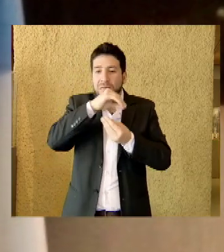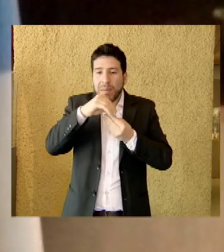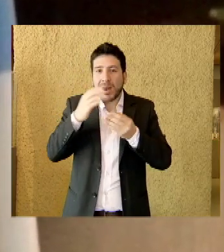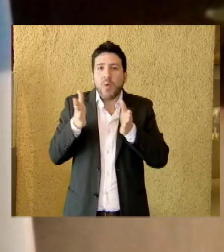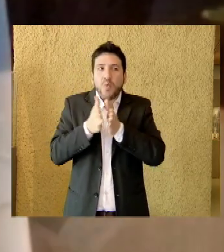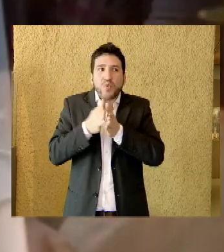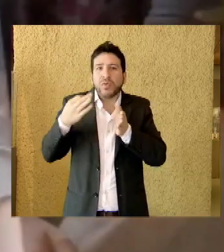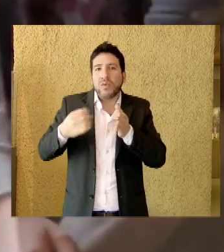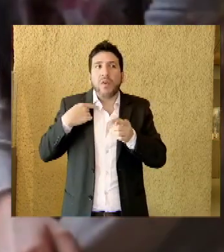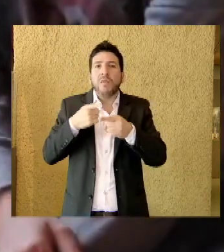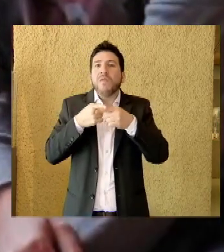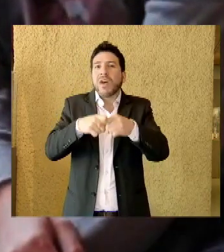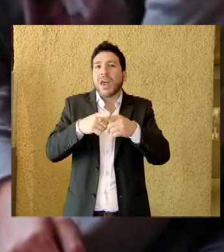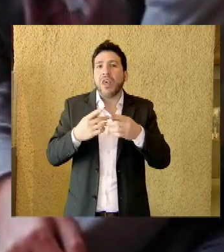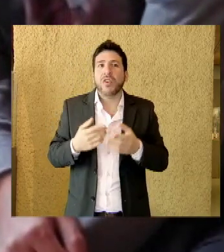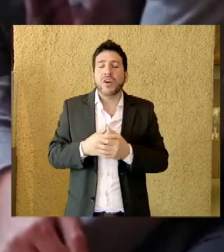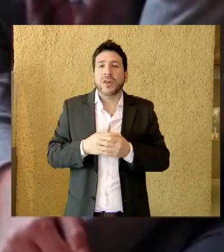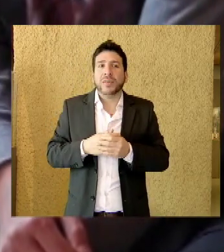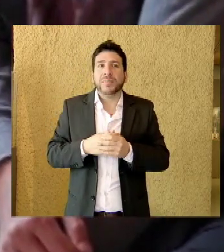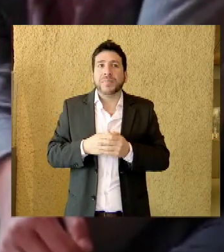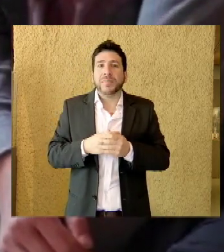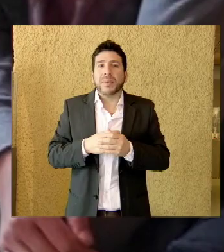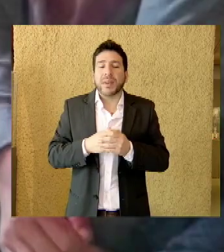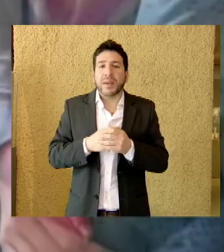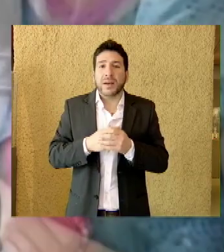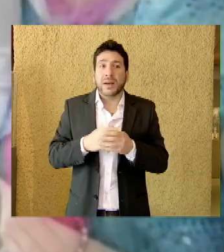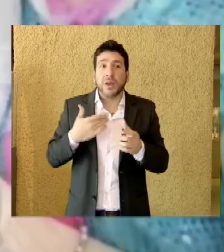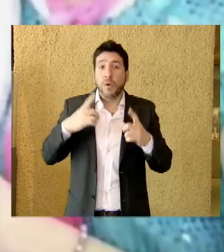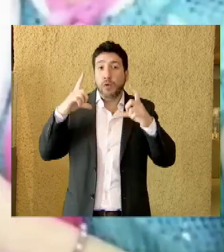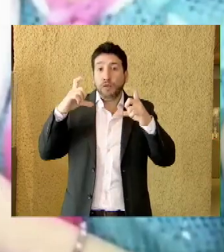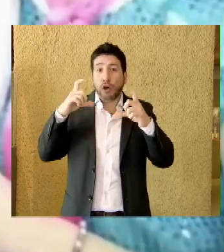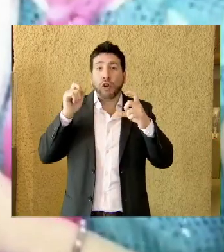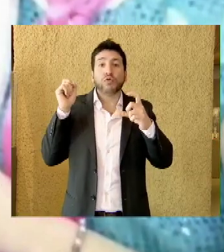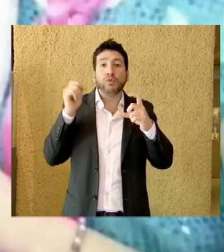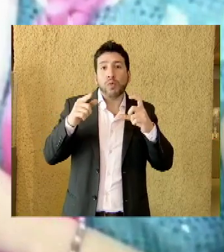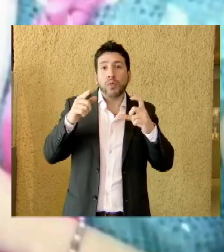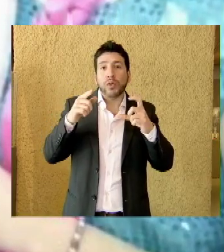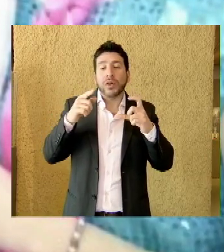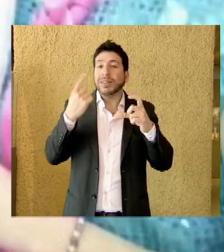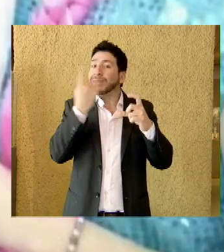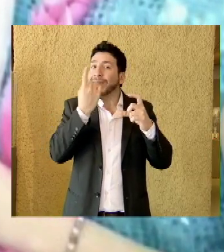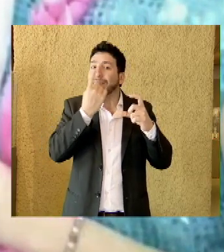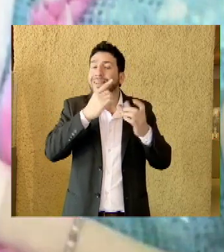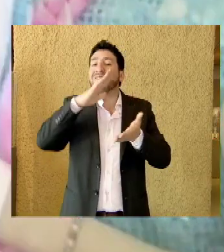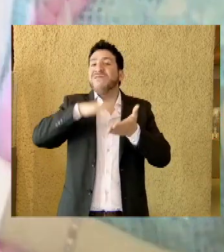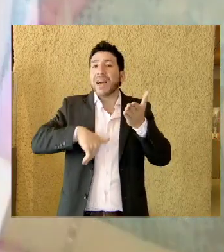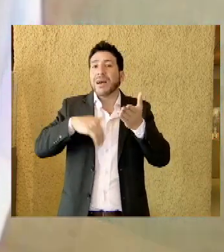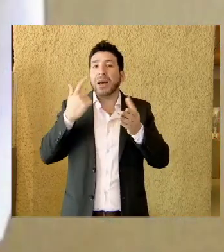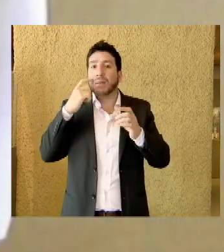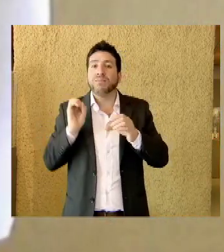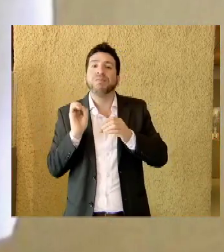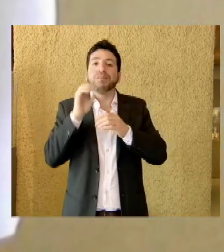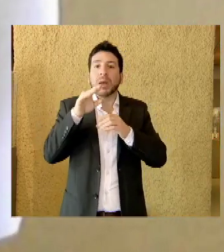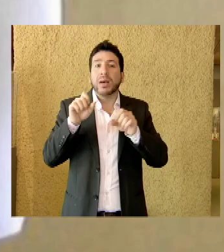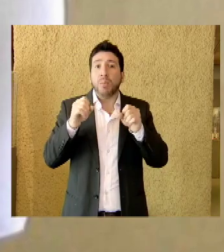decíamos, durante este fin de semana. Y lo han hecho todos con tu foto celesteyblanca.com. Allí es en donde se podía subir esta fotografía. Pueden